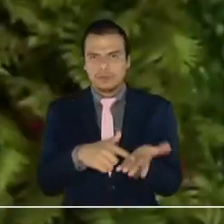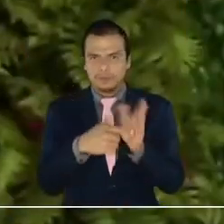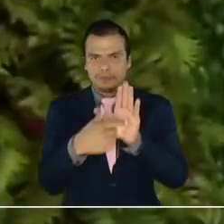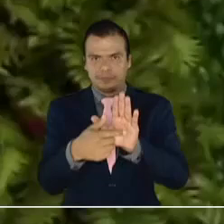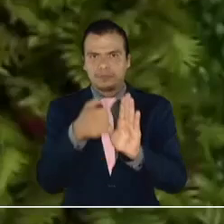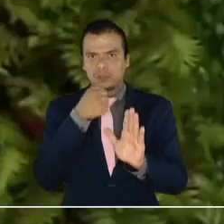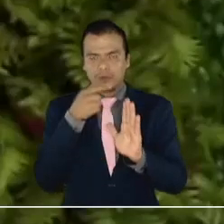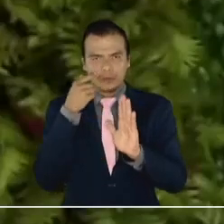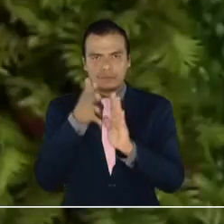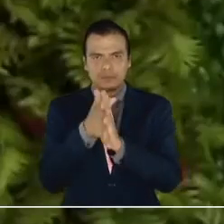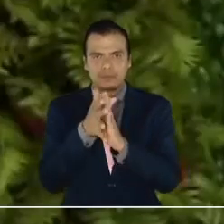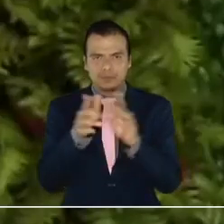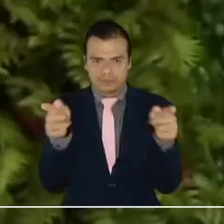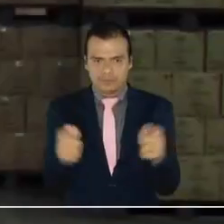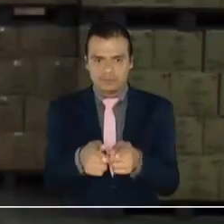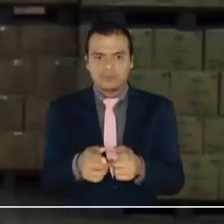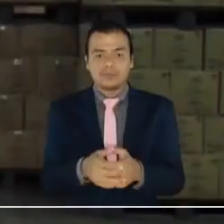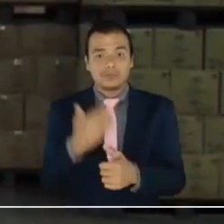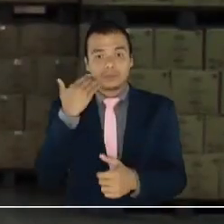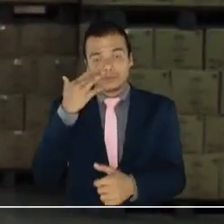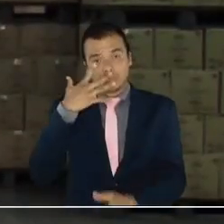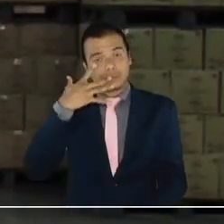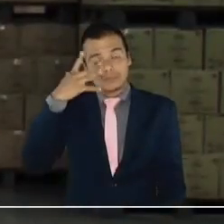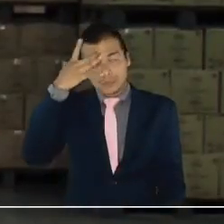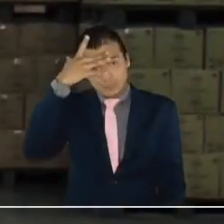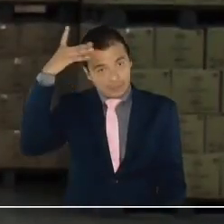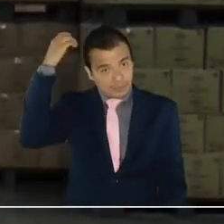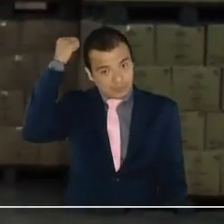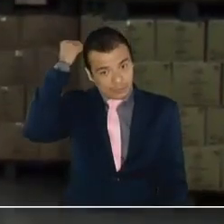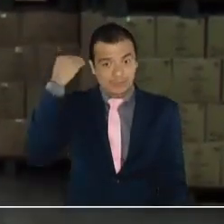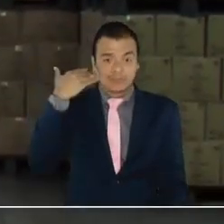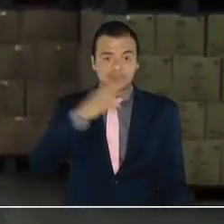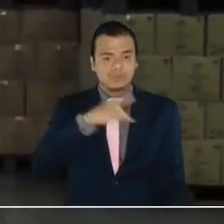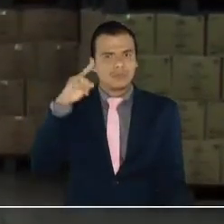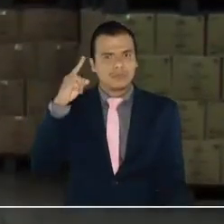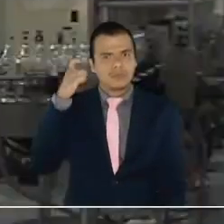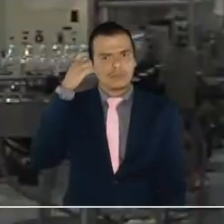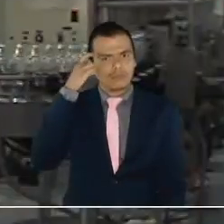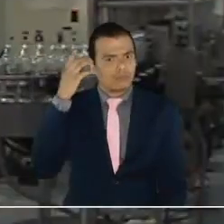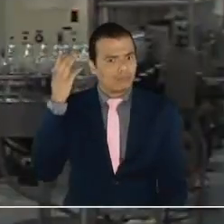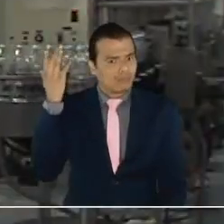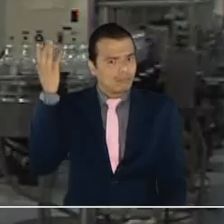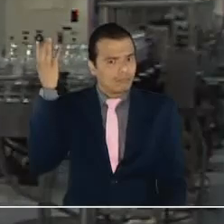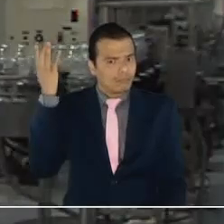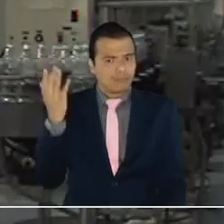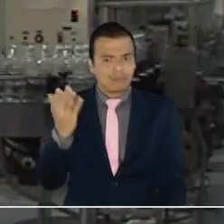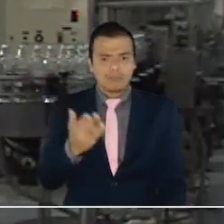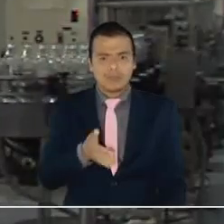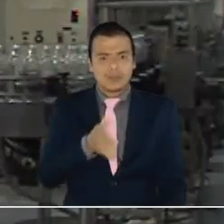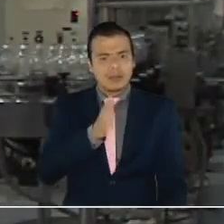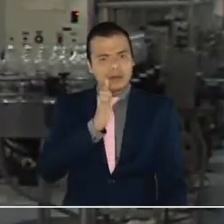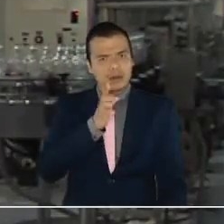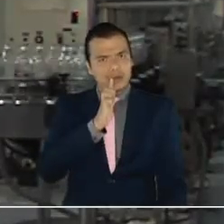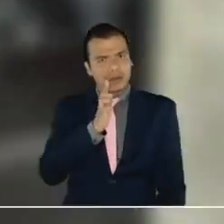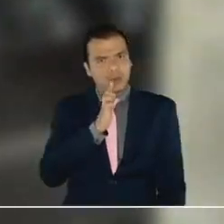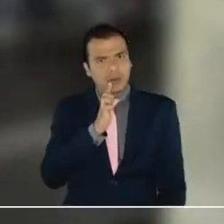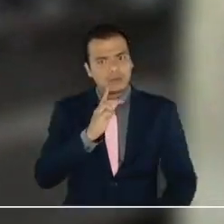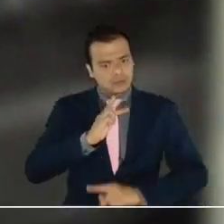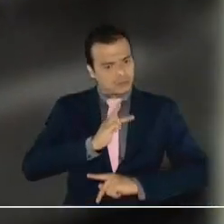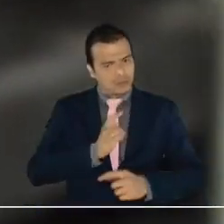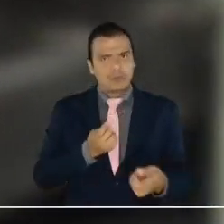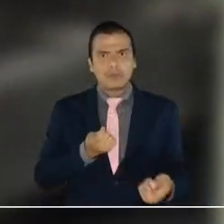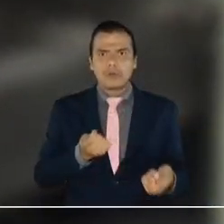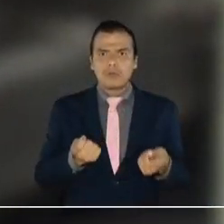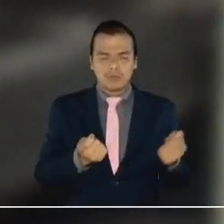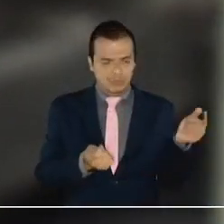Dilian Francisca Toro, gobernadora del Valle, asumirá la defensa sobre el monopolio rentístico de licores destilados en audiencia pública citada por la